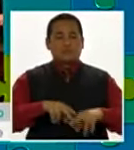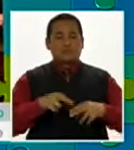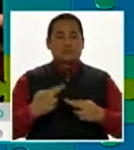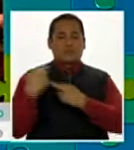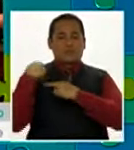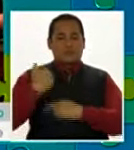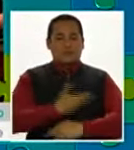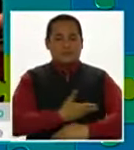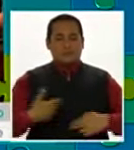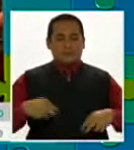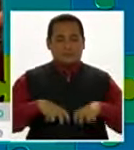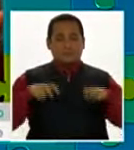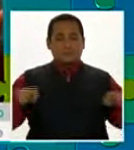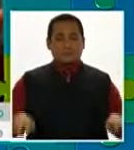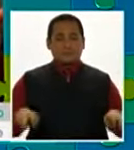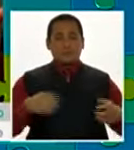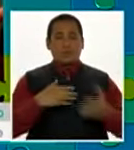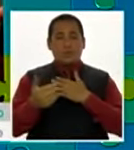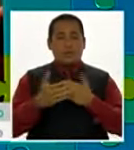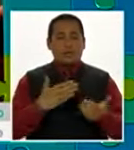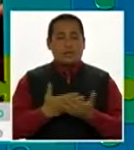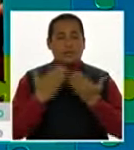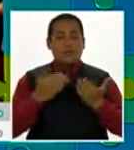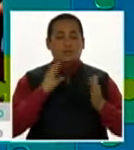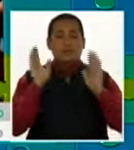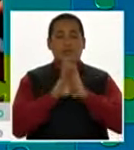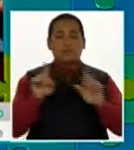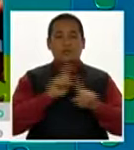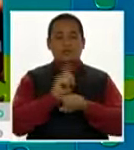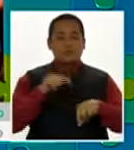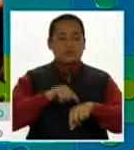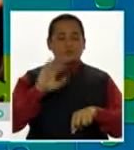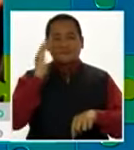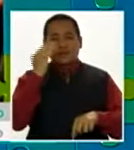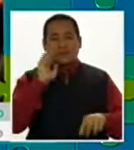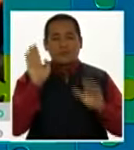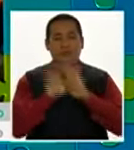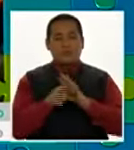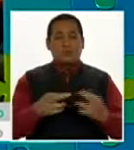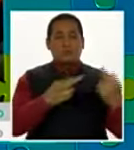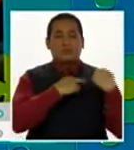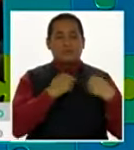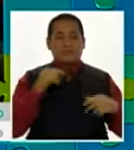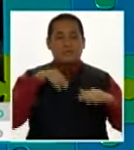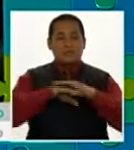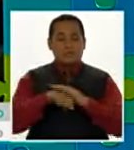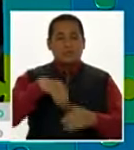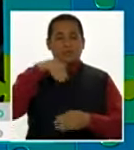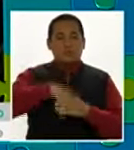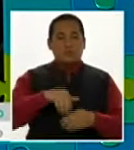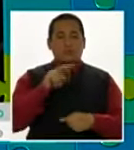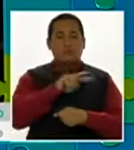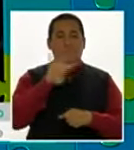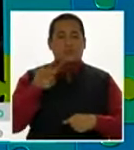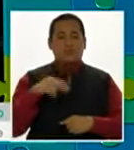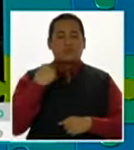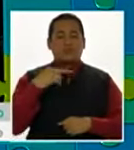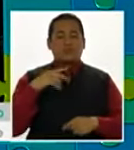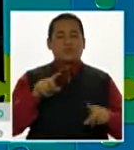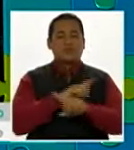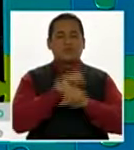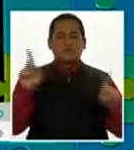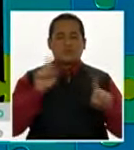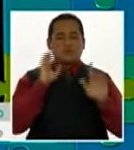sufragio, titulares o suplentes, y por cualquier circunstancia no lleguen a ejercer tal función, en los comicios del 24